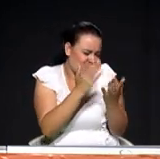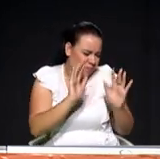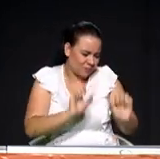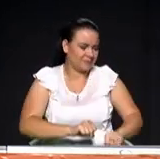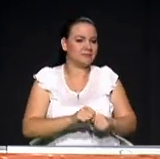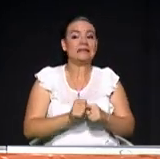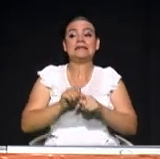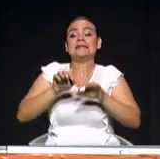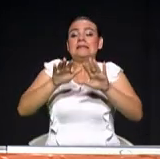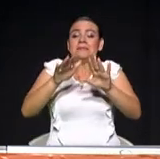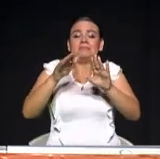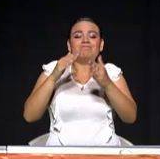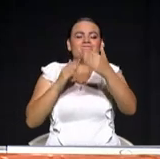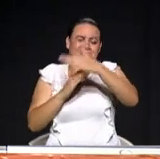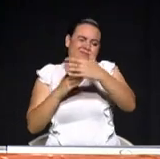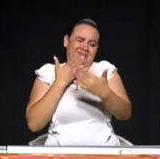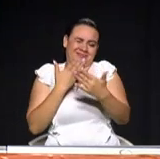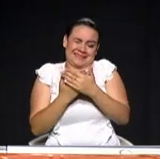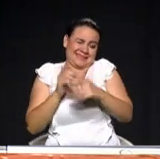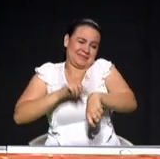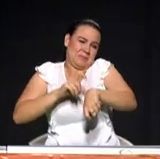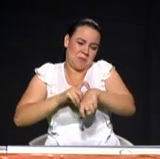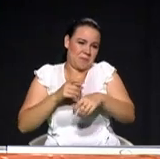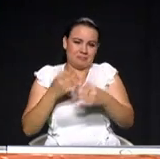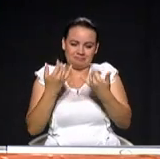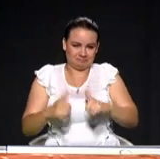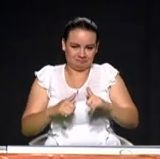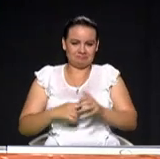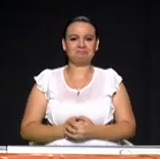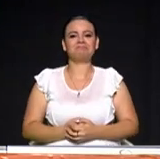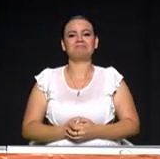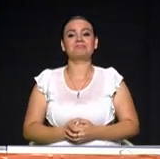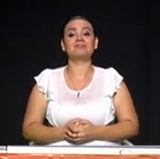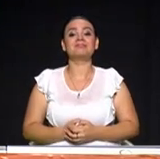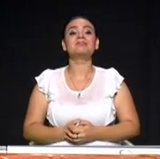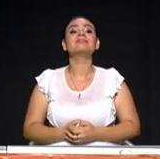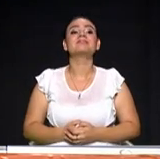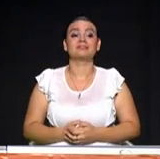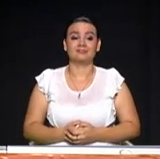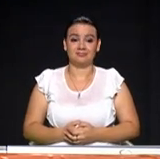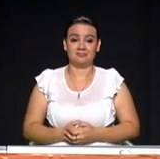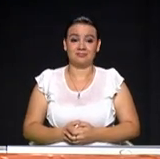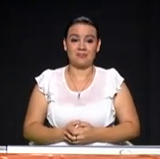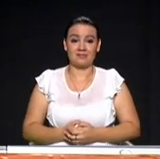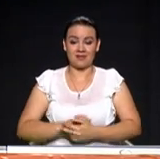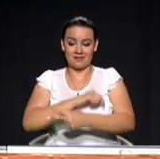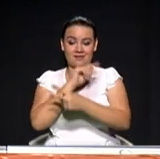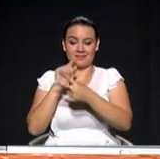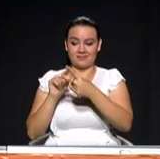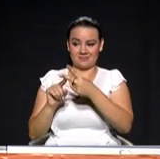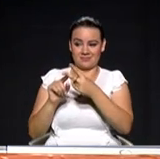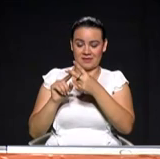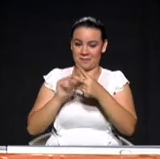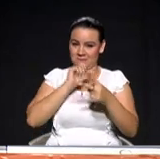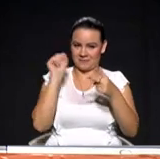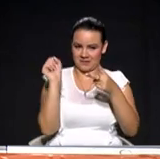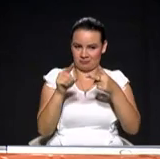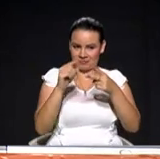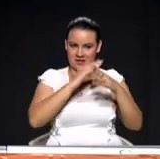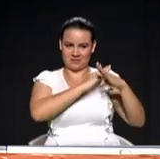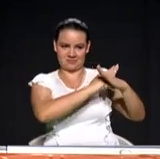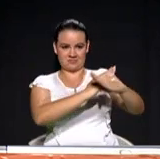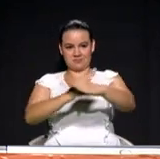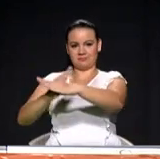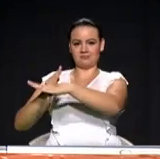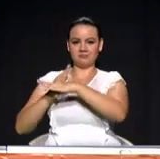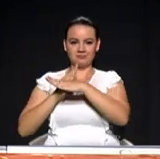muchísimas gracias candidato se acabó el tiempo y bueno vamos a continuar entonces con la segunda pregunta del bloque de seguridad y comenzamos